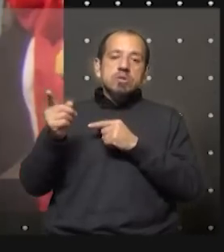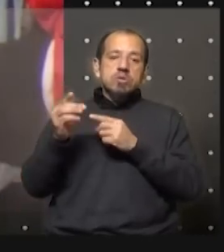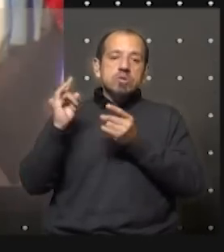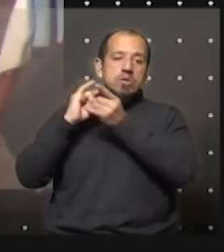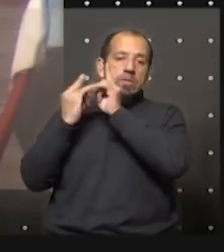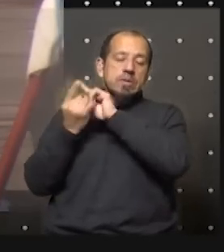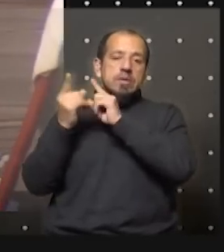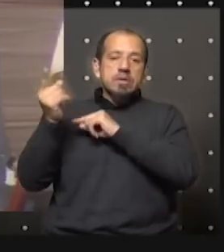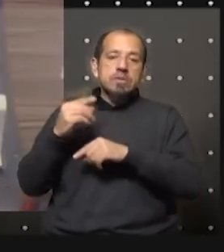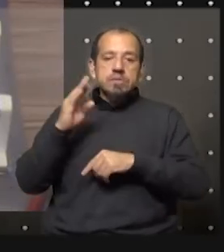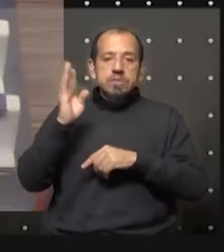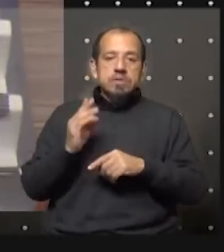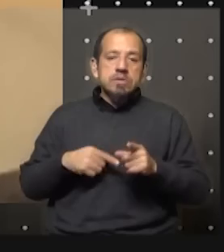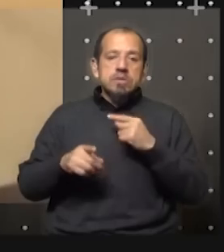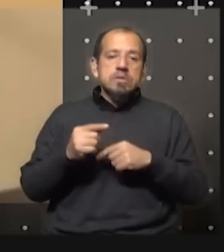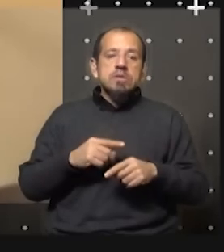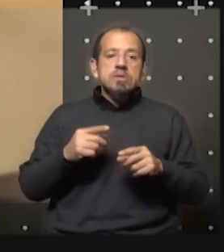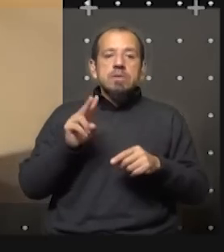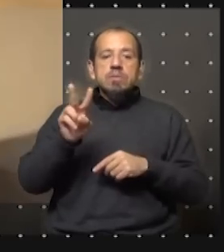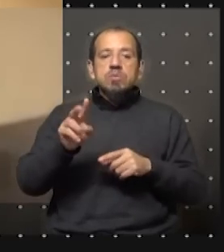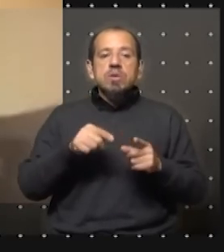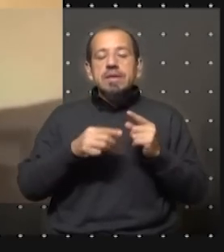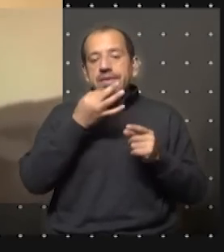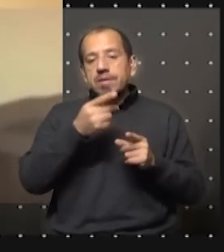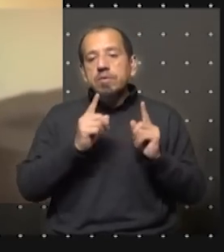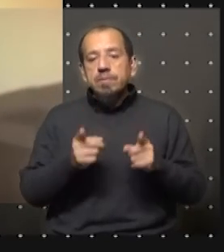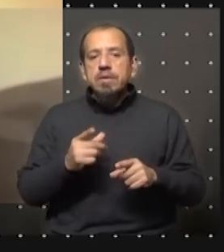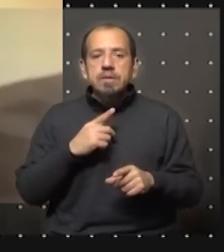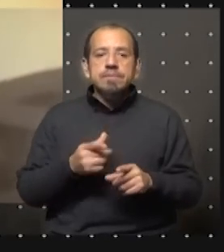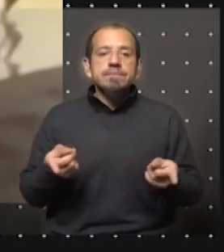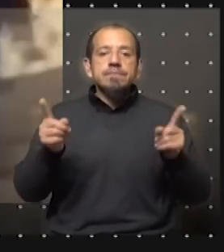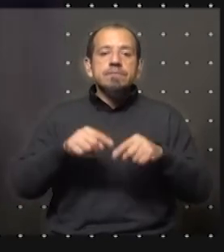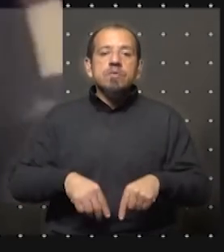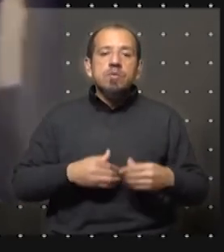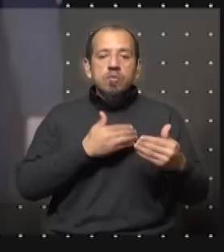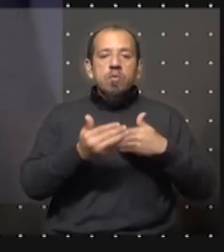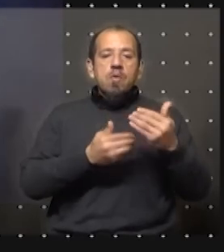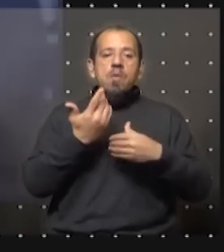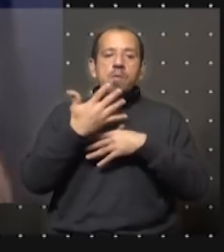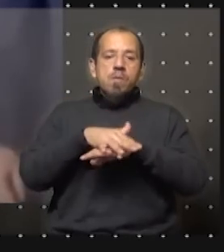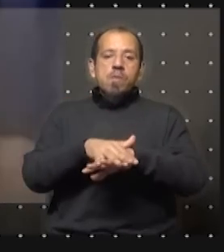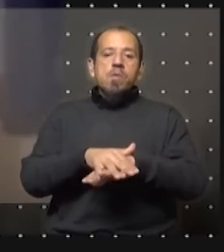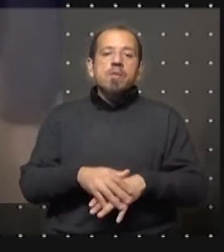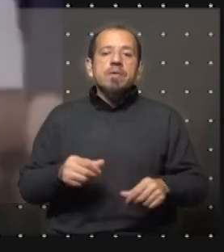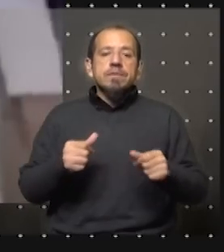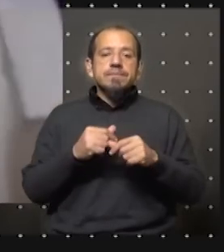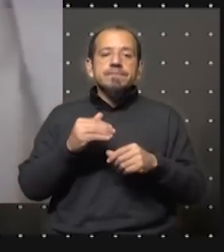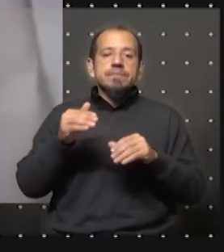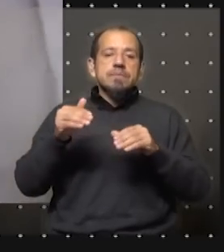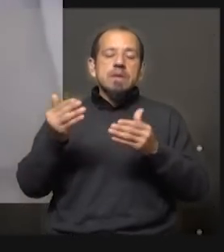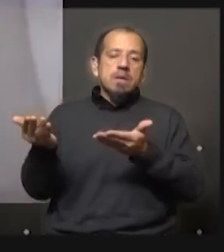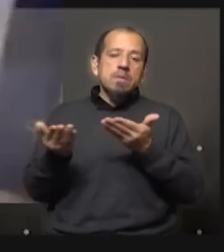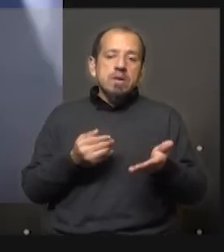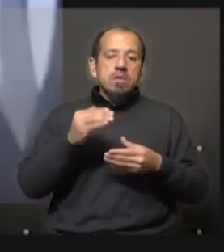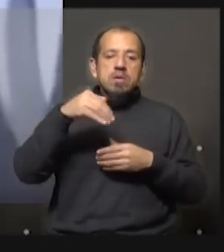entre oficialismo y oposición en Venezuela sobre este país dijo también que buscará su regreso a los procesos de integración como lo hizo imitando a Nicolás Maduro